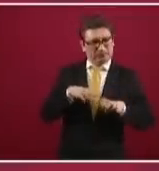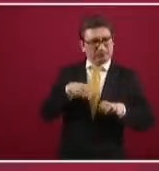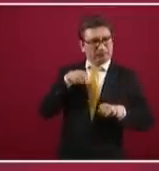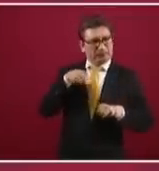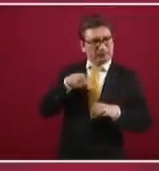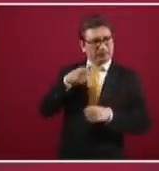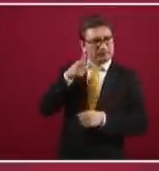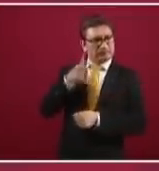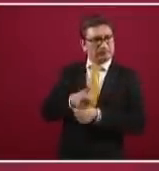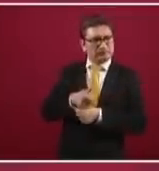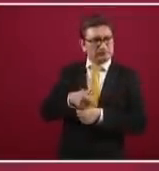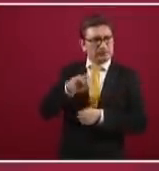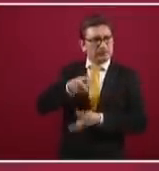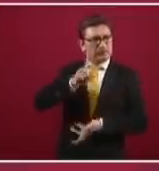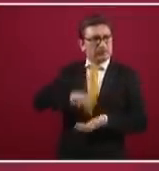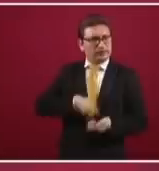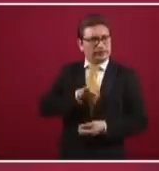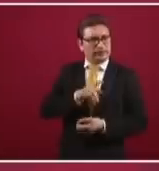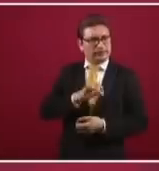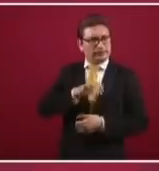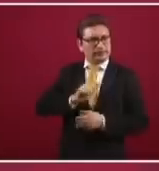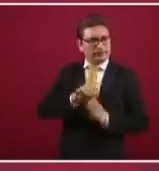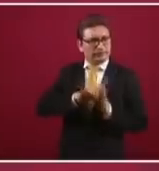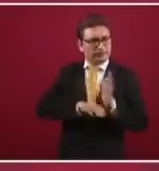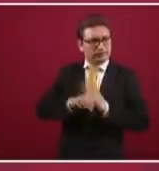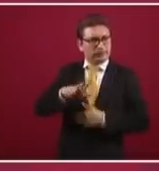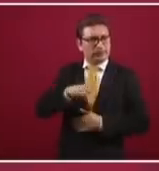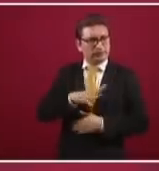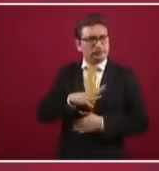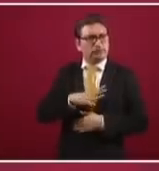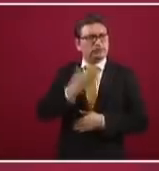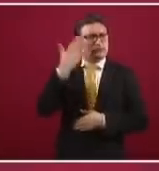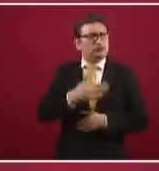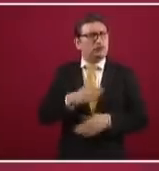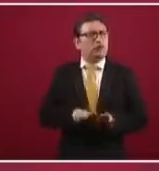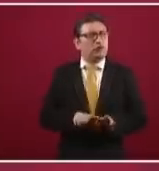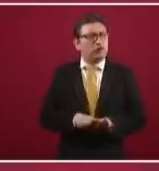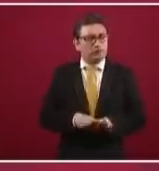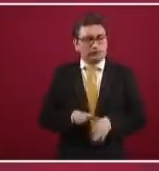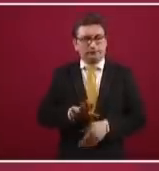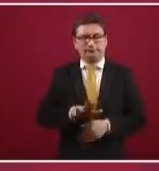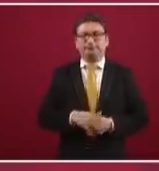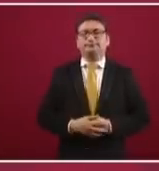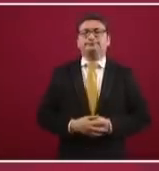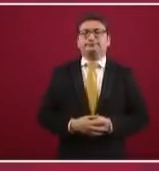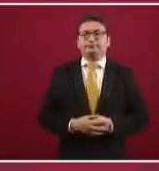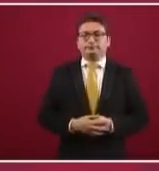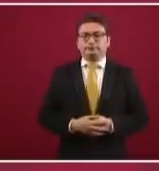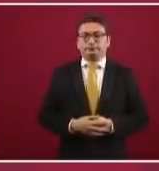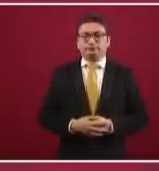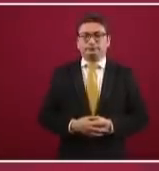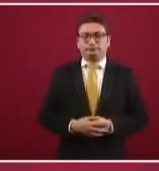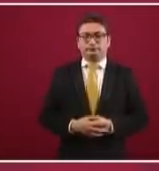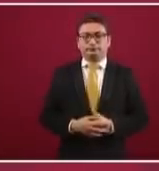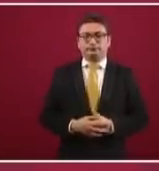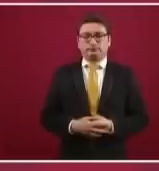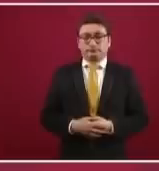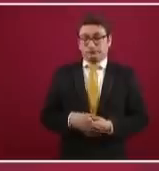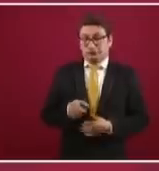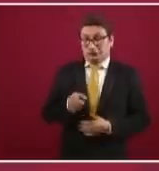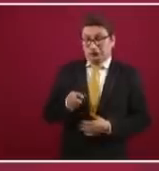se rige por principios éticos es el que pague